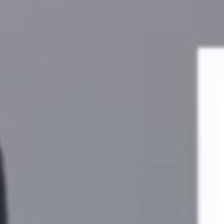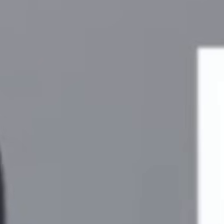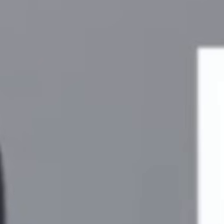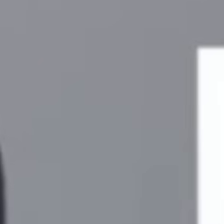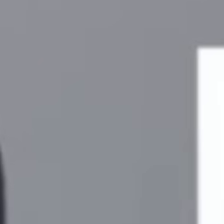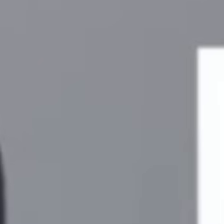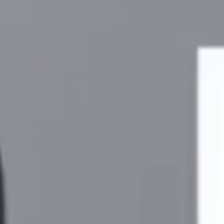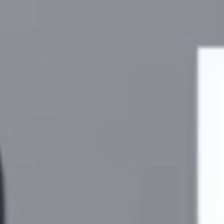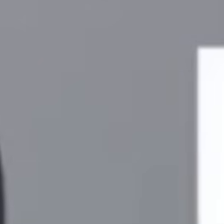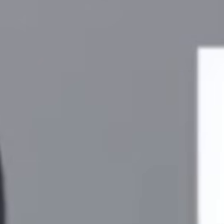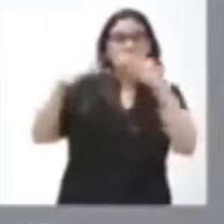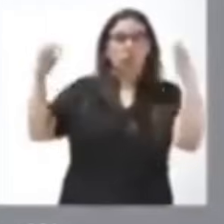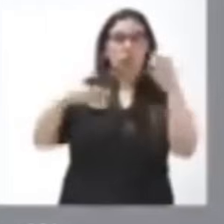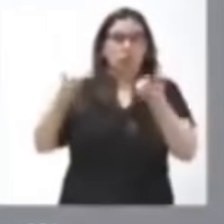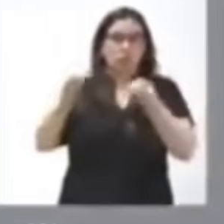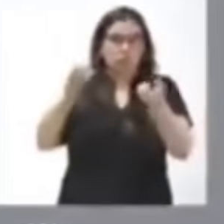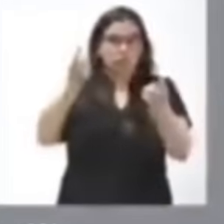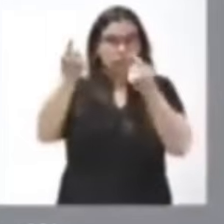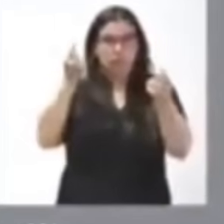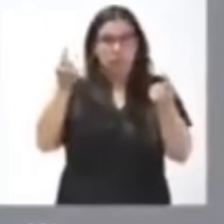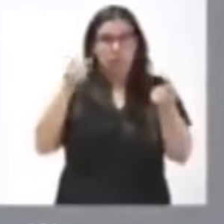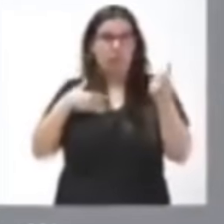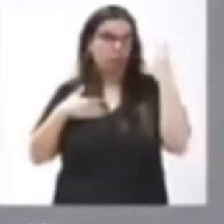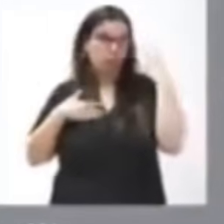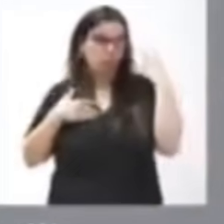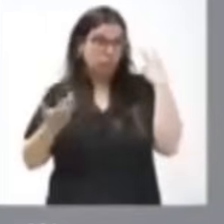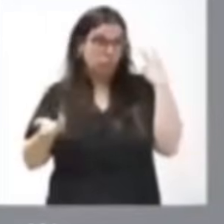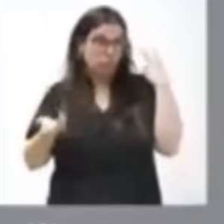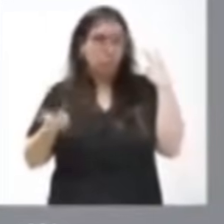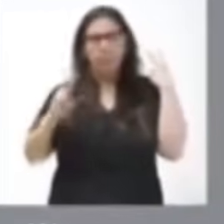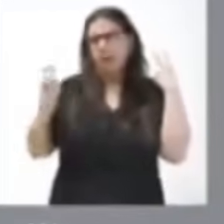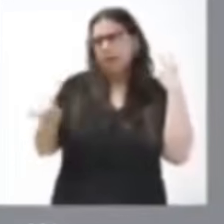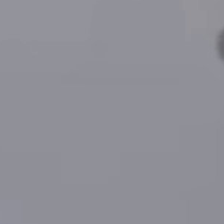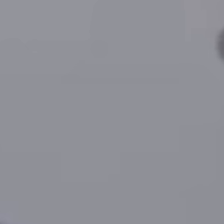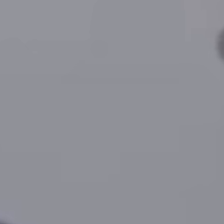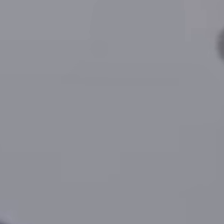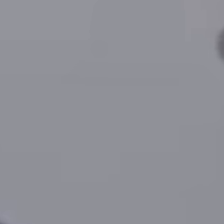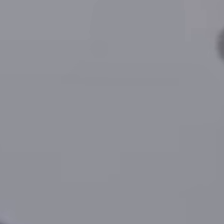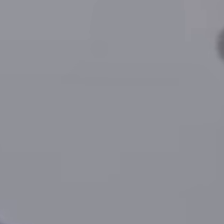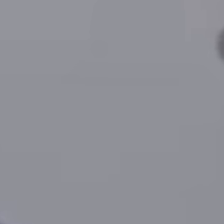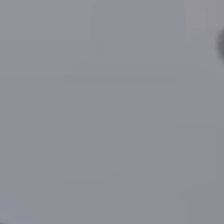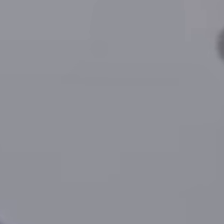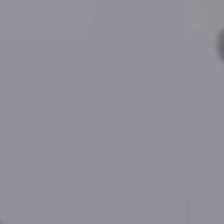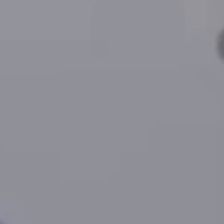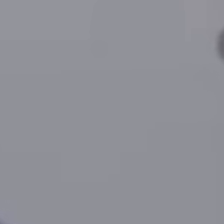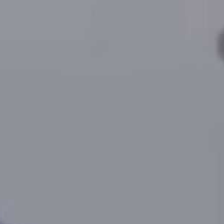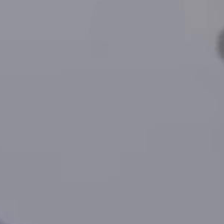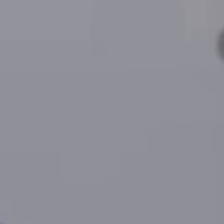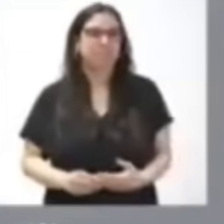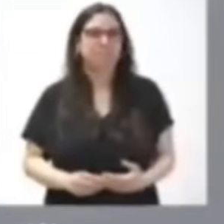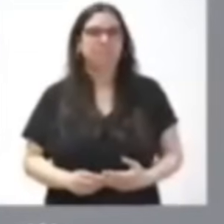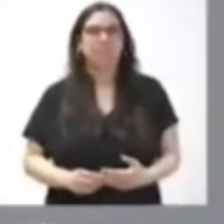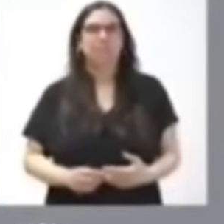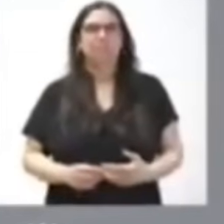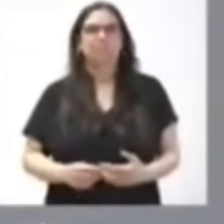del Parlamento le pueden dar esa información con más detalle. Y en el ámbito de la comisión Dos. parlamentaria hay varias, más de dos, sí. Más de dos, sí.